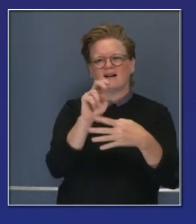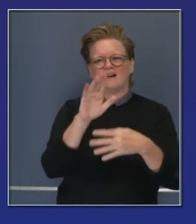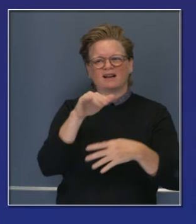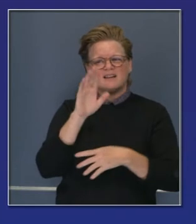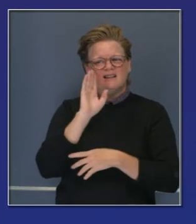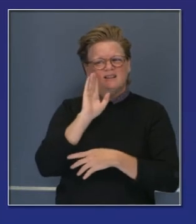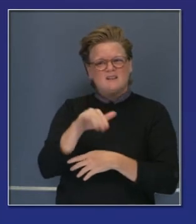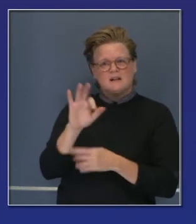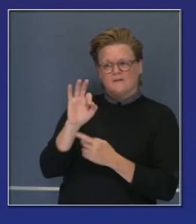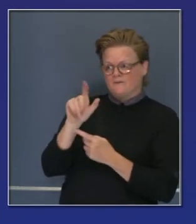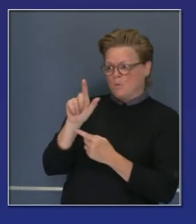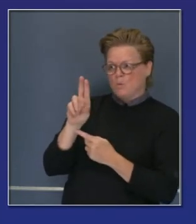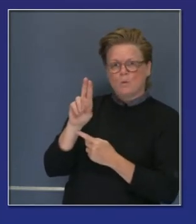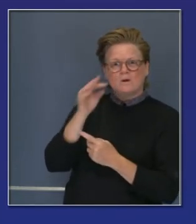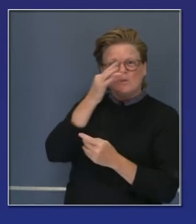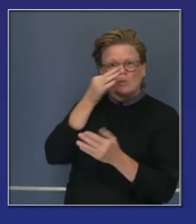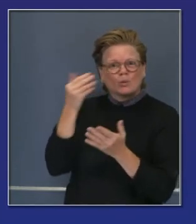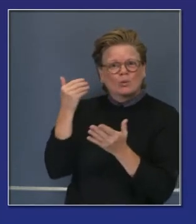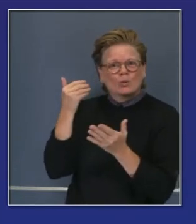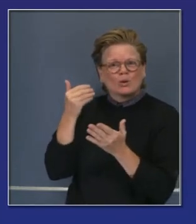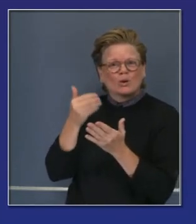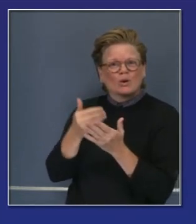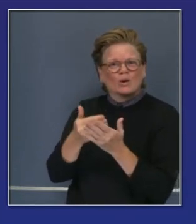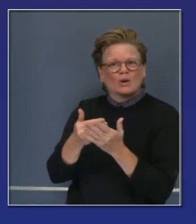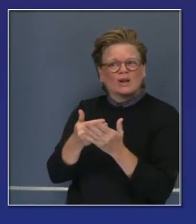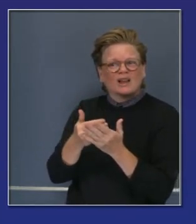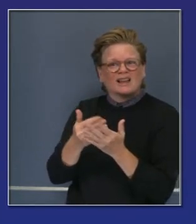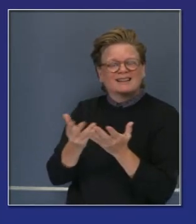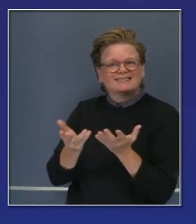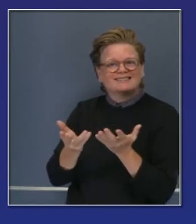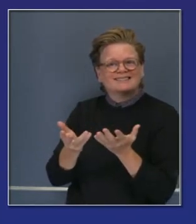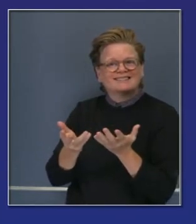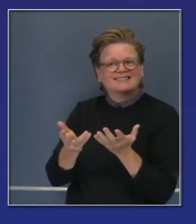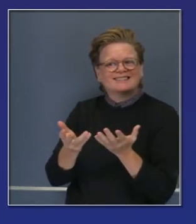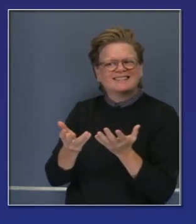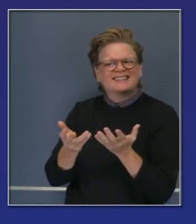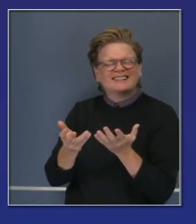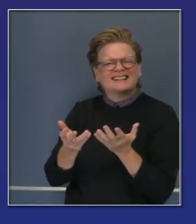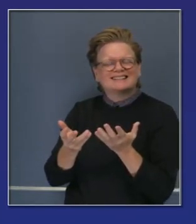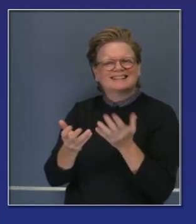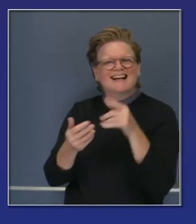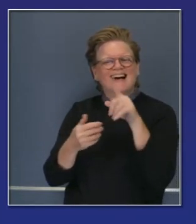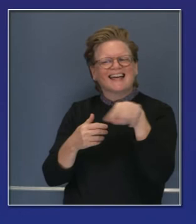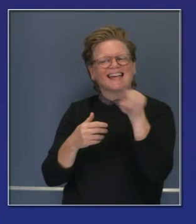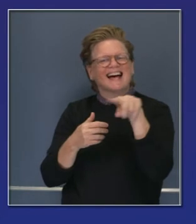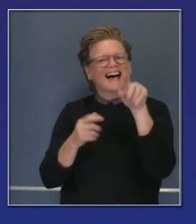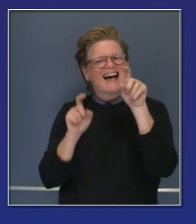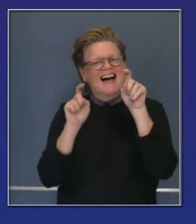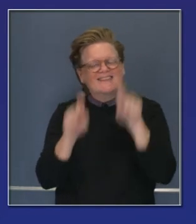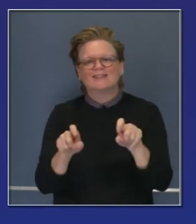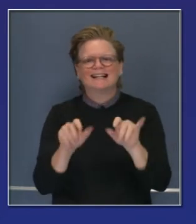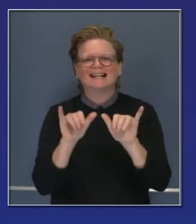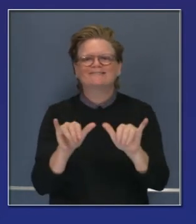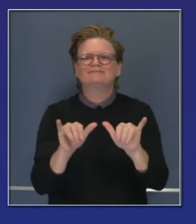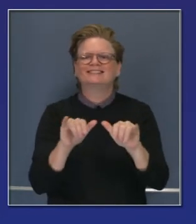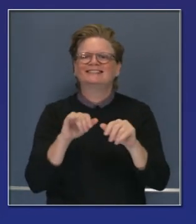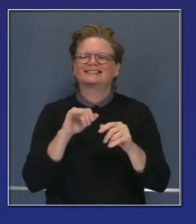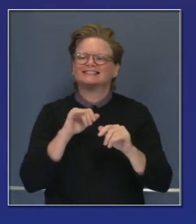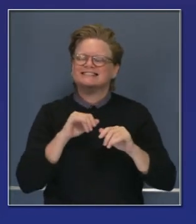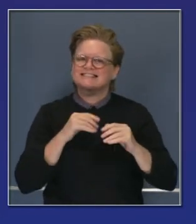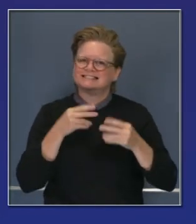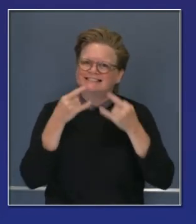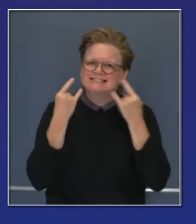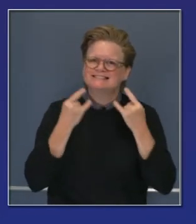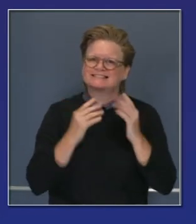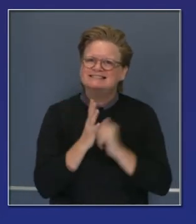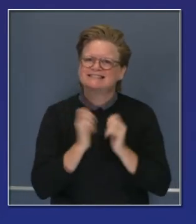condado, particularmente con la nueva temporada de influenza que nos obligará a hacer todavía más para controlar estas